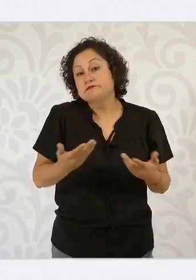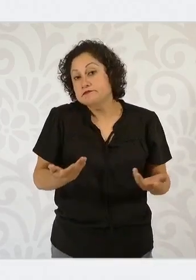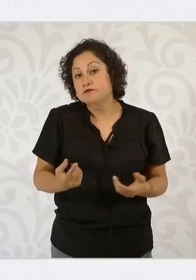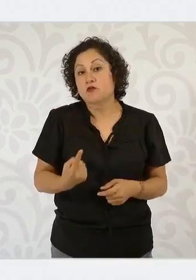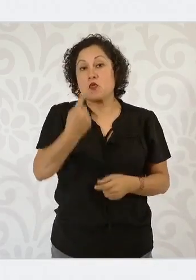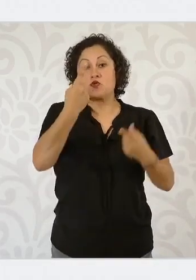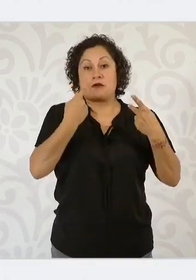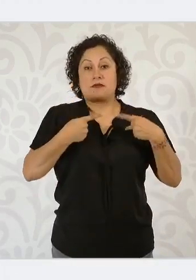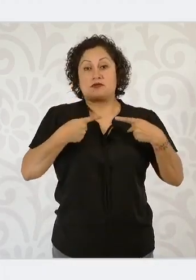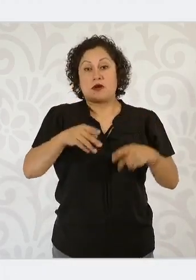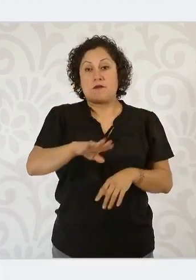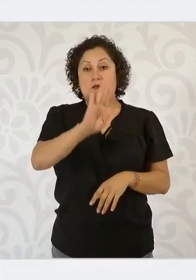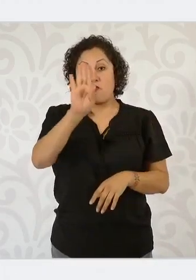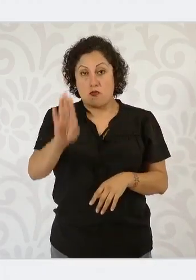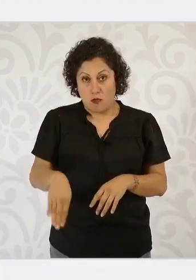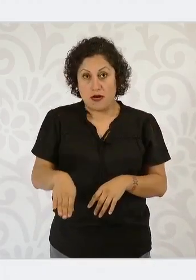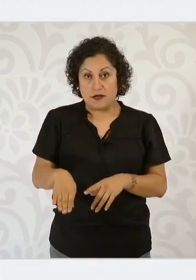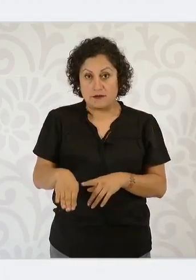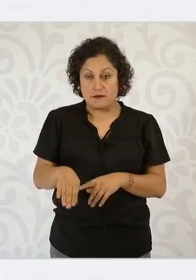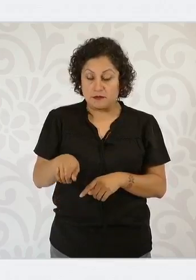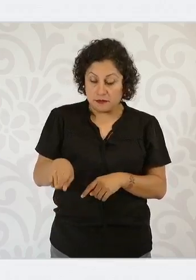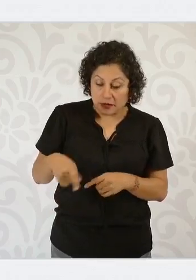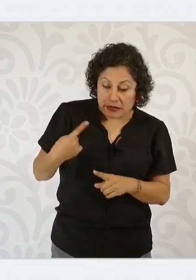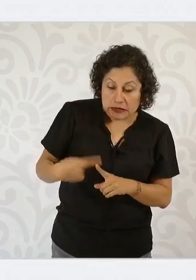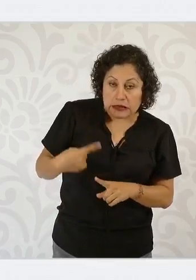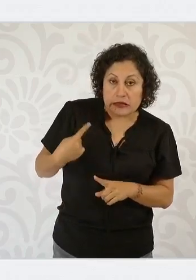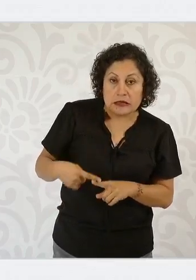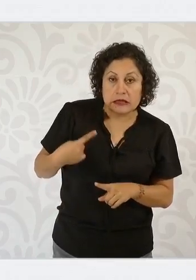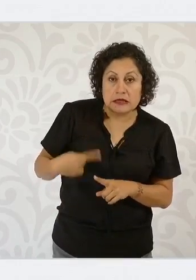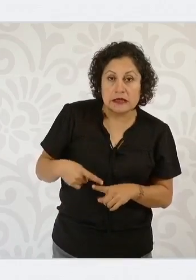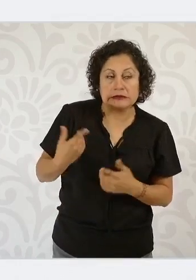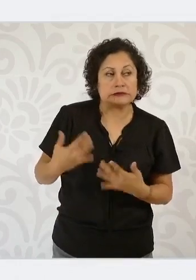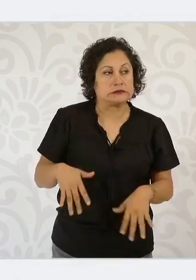no es posible su identificación,